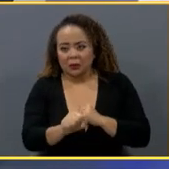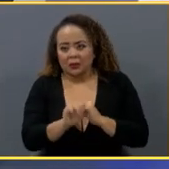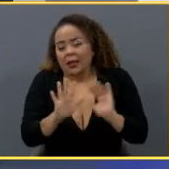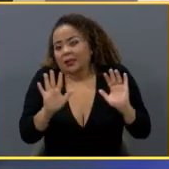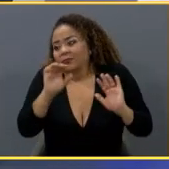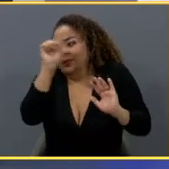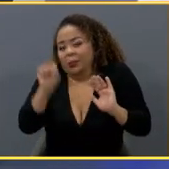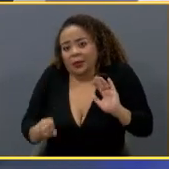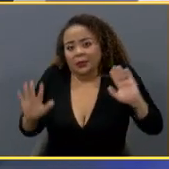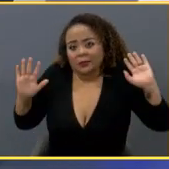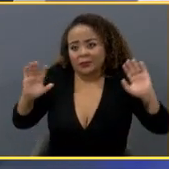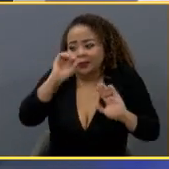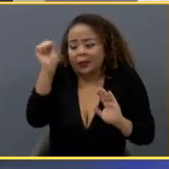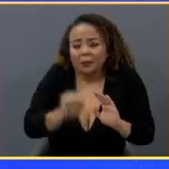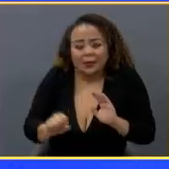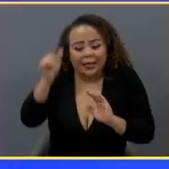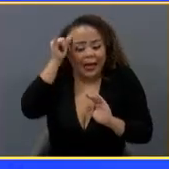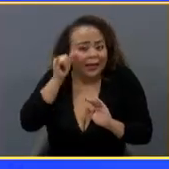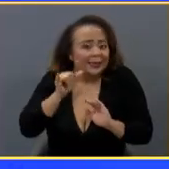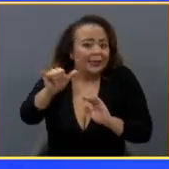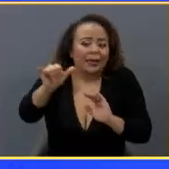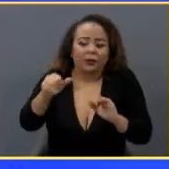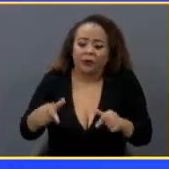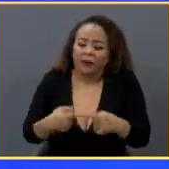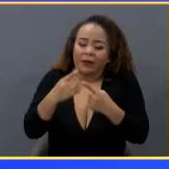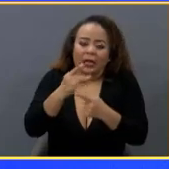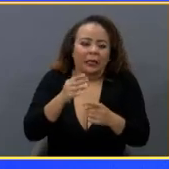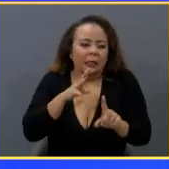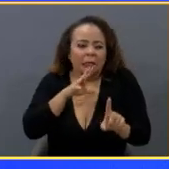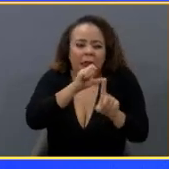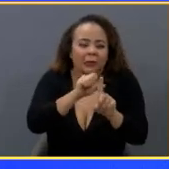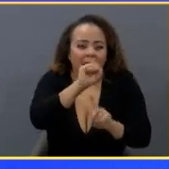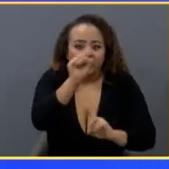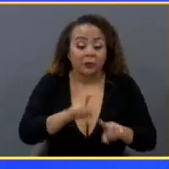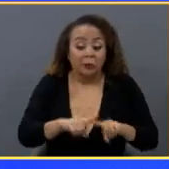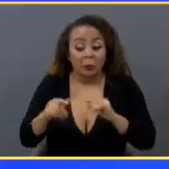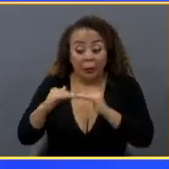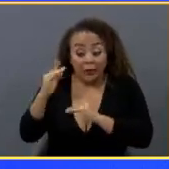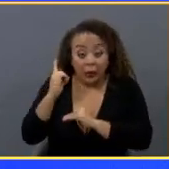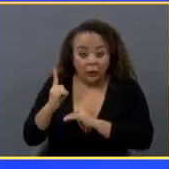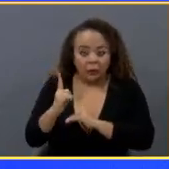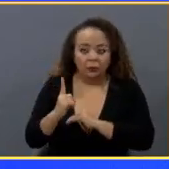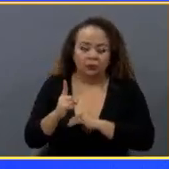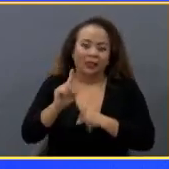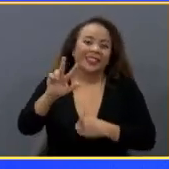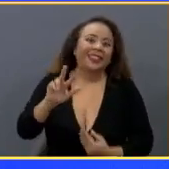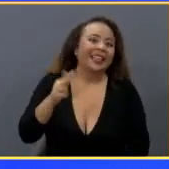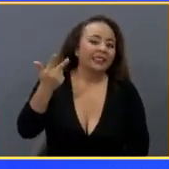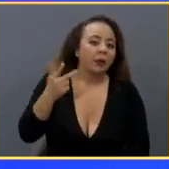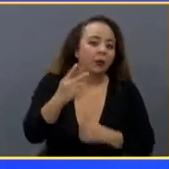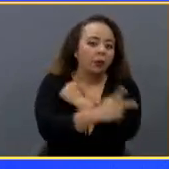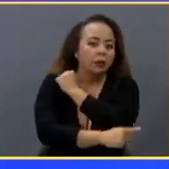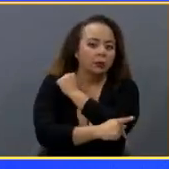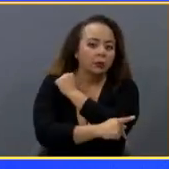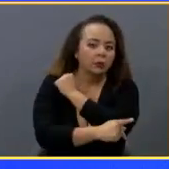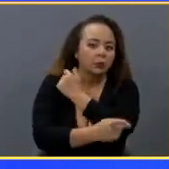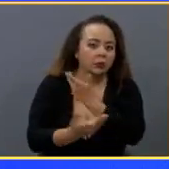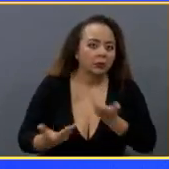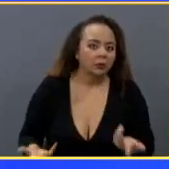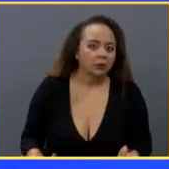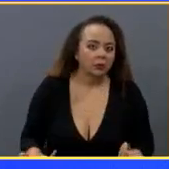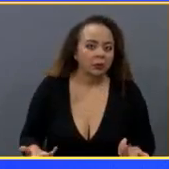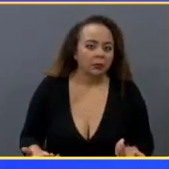Saprissa. Saprissa ha sido el eterno rival y hay que ir por Saprissa. Pero si ya te pasa uno, te van a decir que sos el tercero del país, porque pasarías